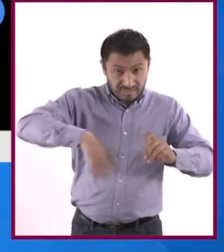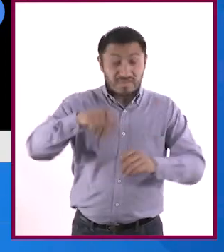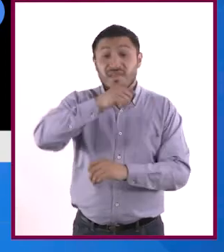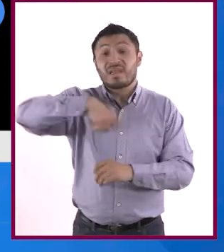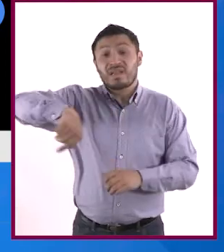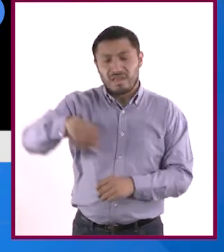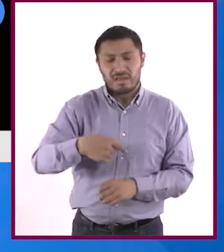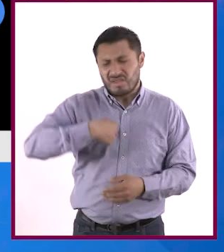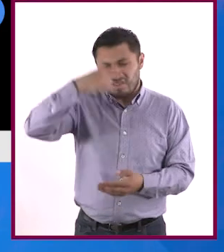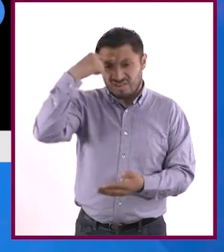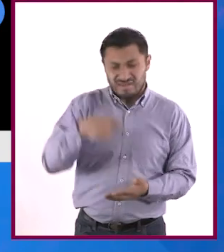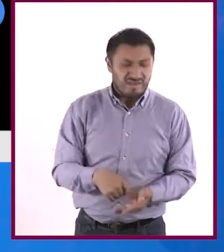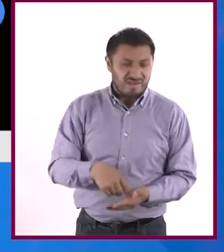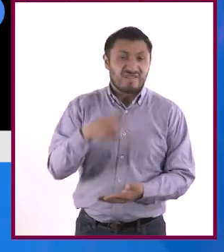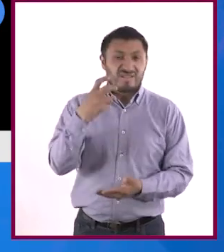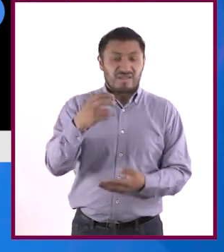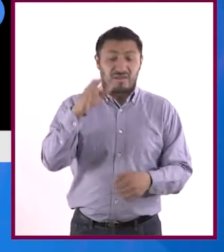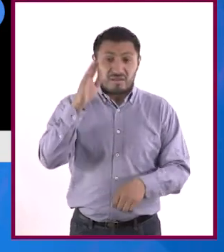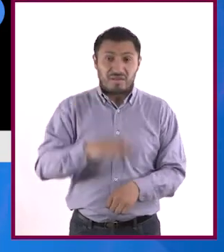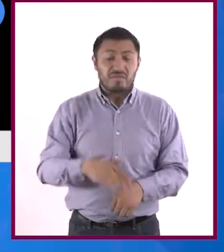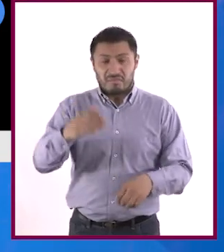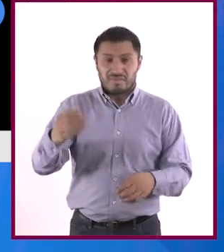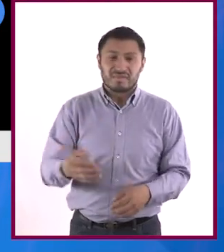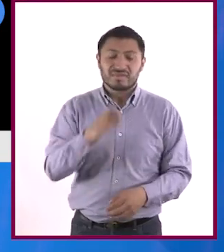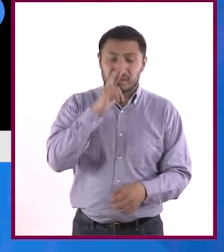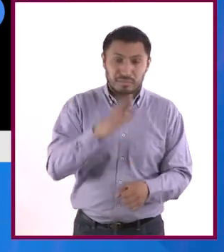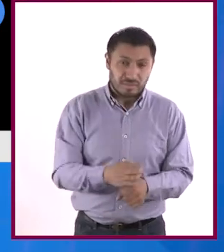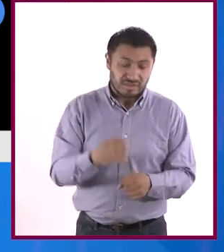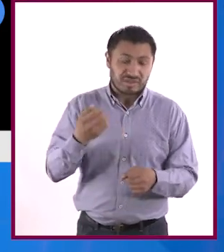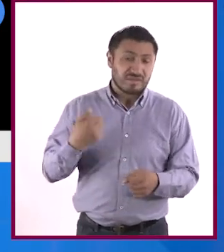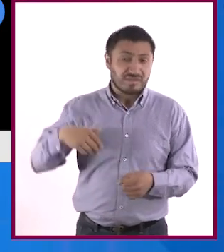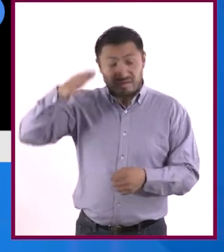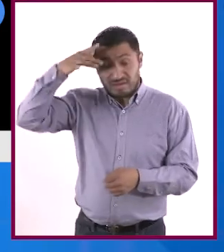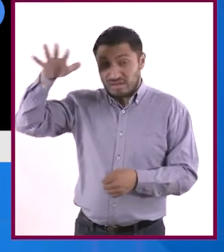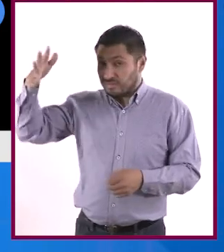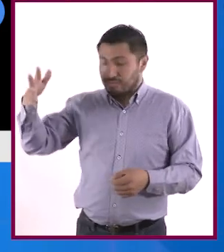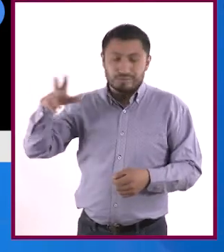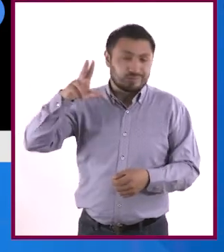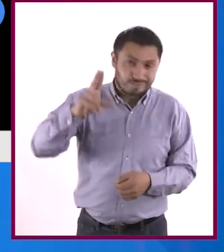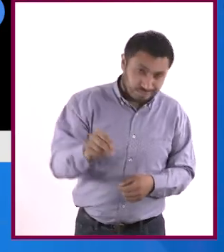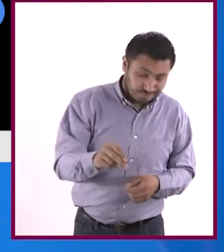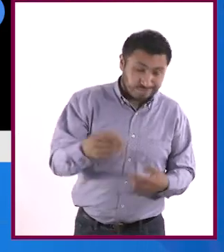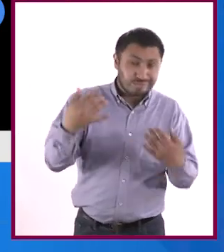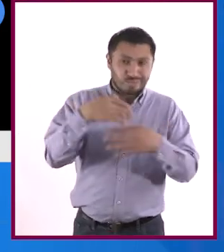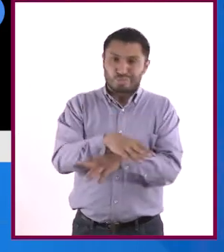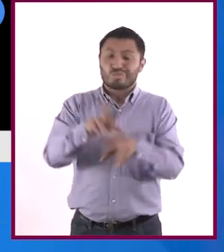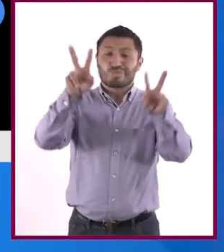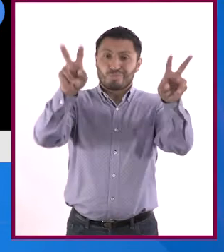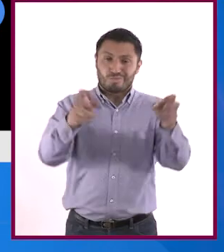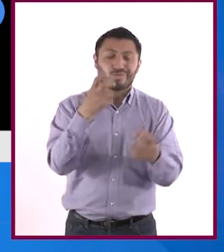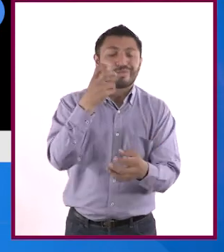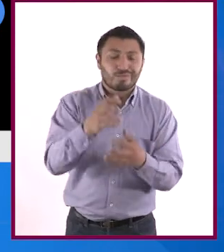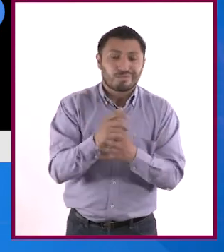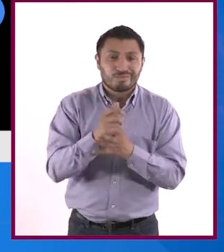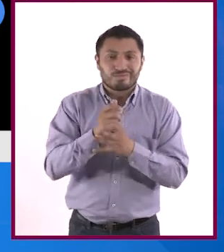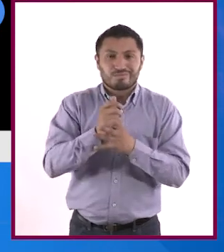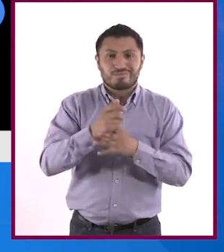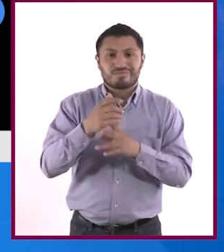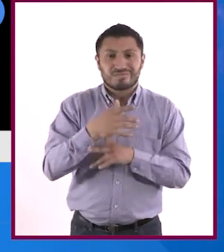ellos me parece que son mucho más conscientes que la población adulta respecto de estas temáticas